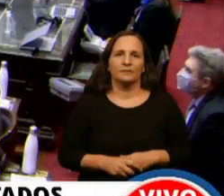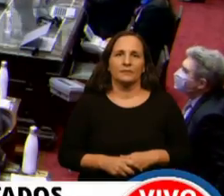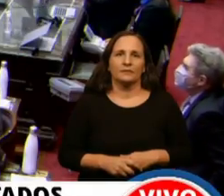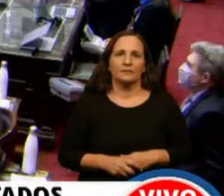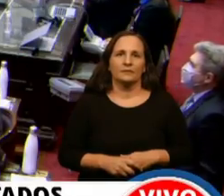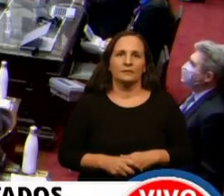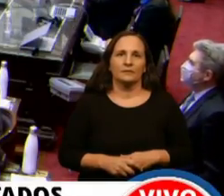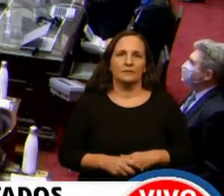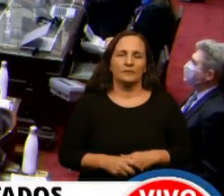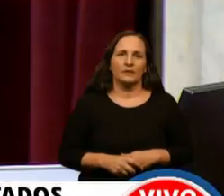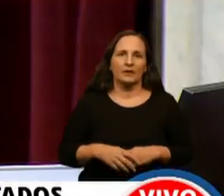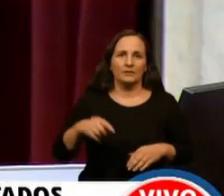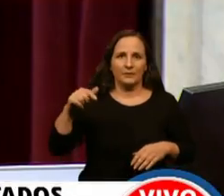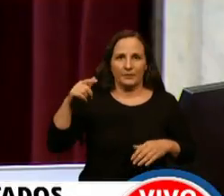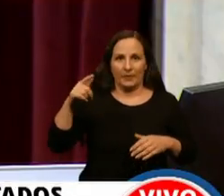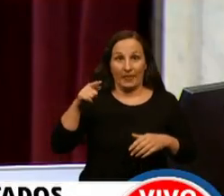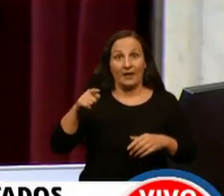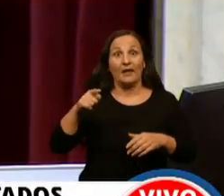en consideración